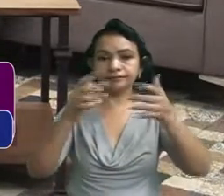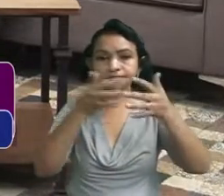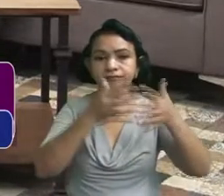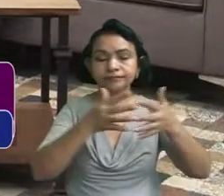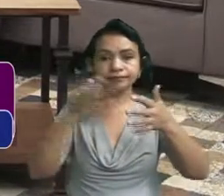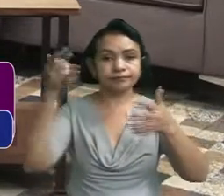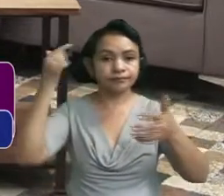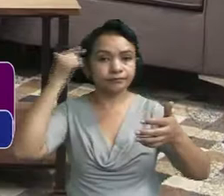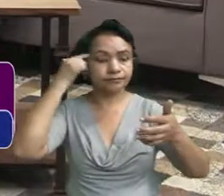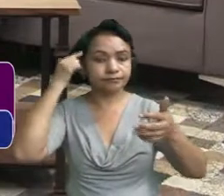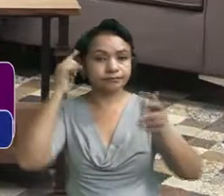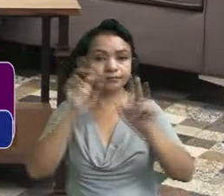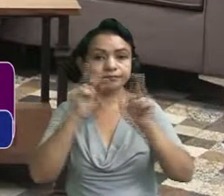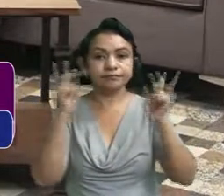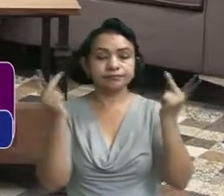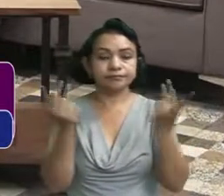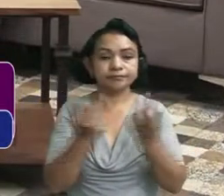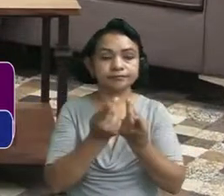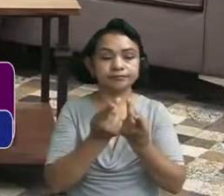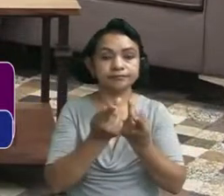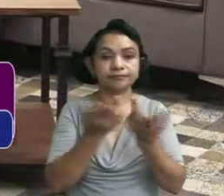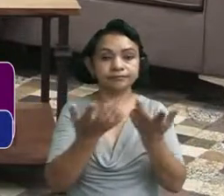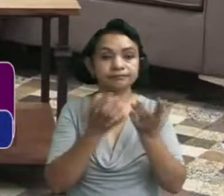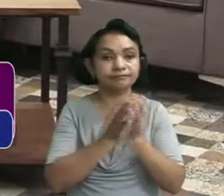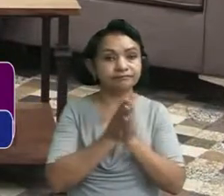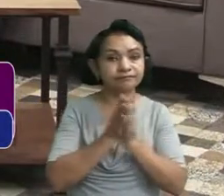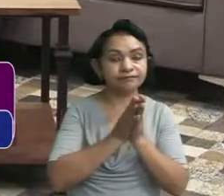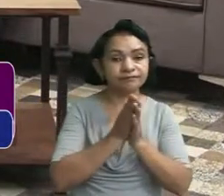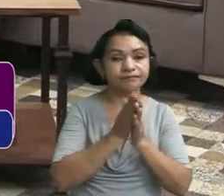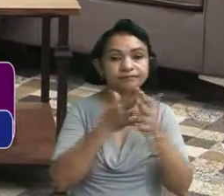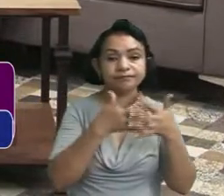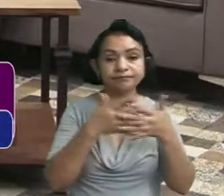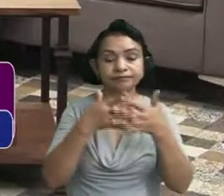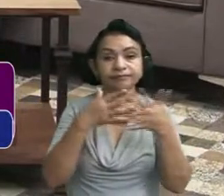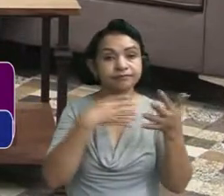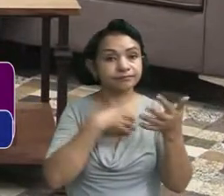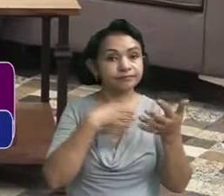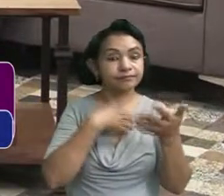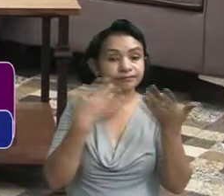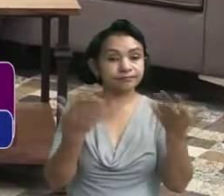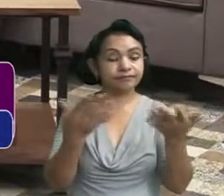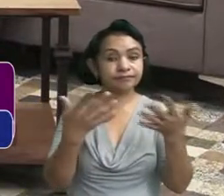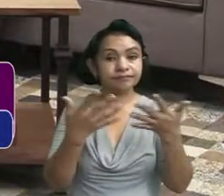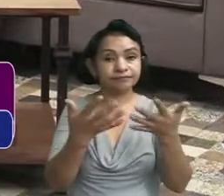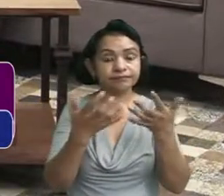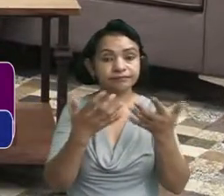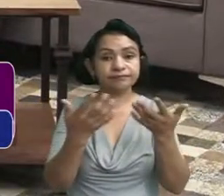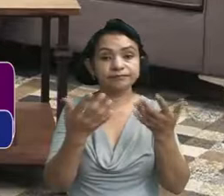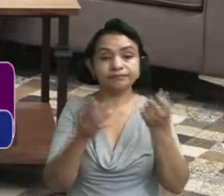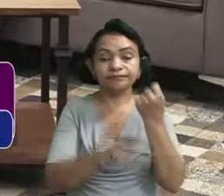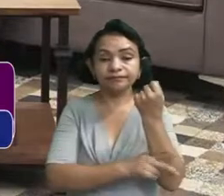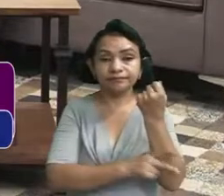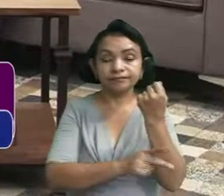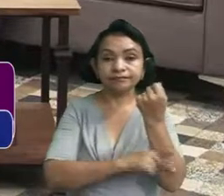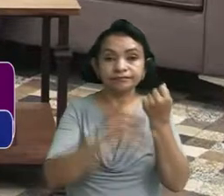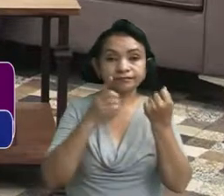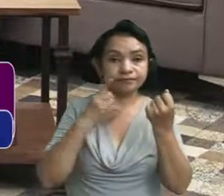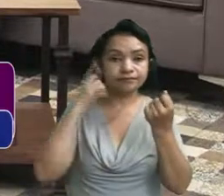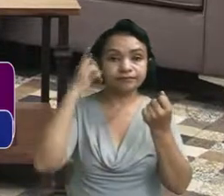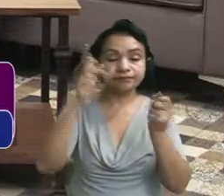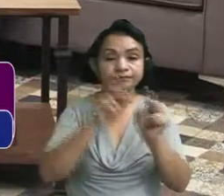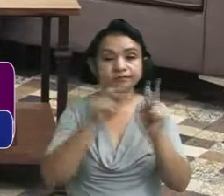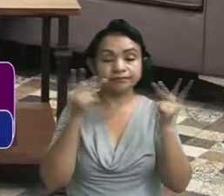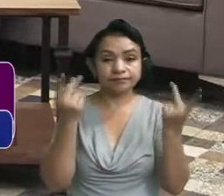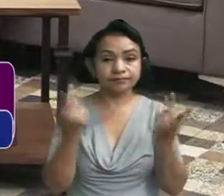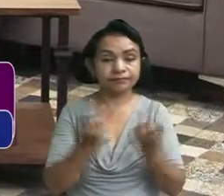Unidos no piensan en el pueblo nicaragüense, Estados Unidos piensa en sus intereses. Entonces Estados Unidos piensa en sus intereses, y el interés es que este país no avance, que los pueblos